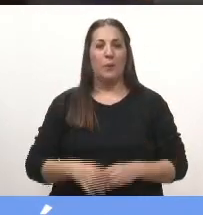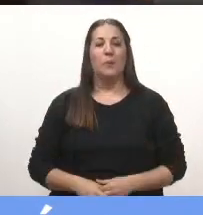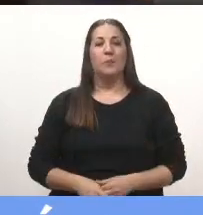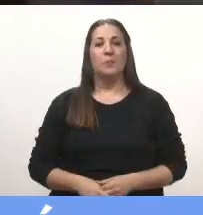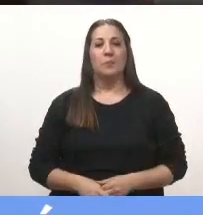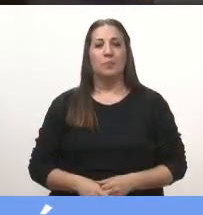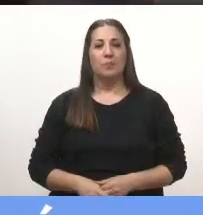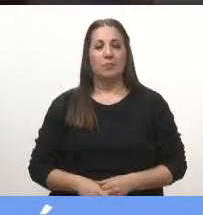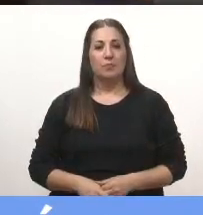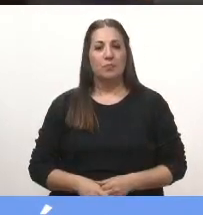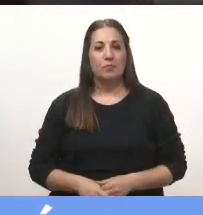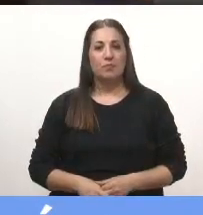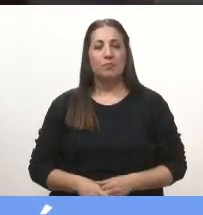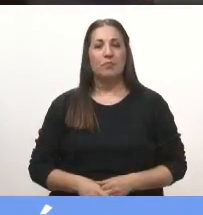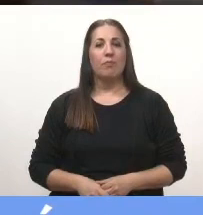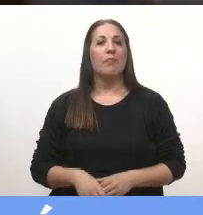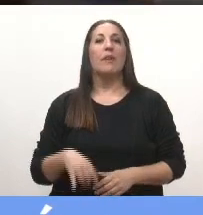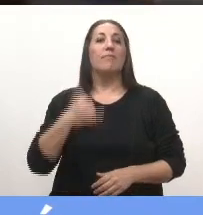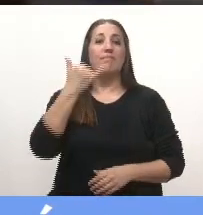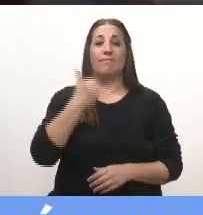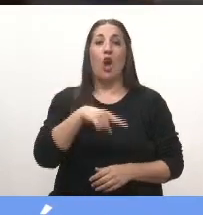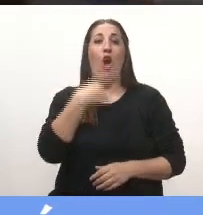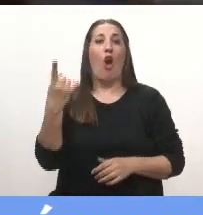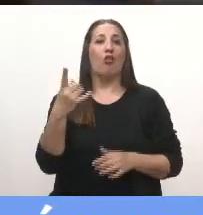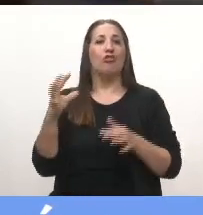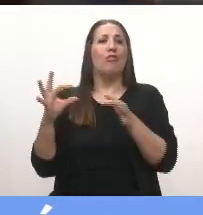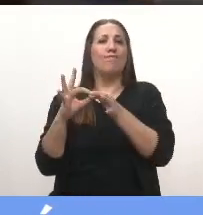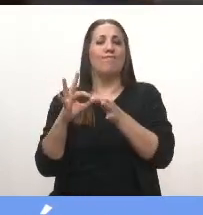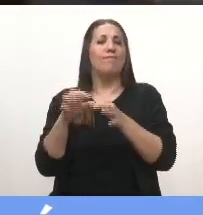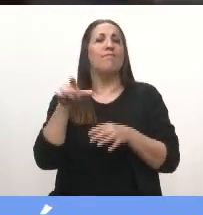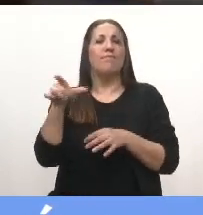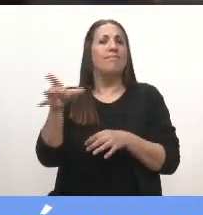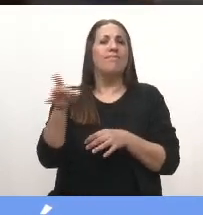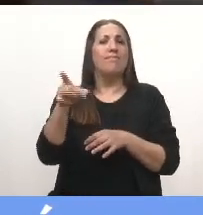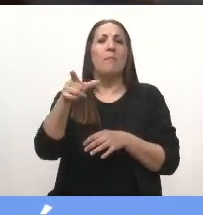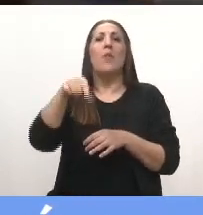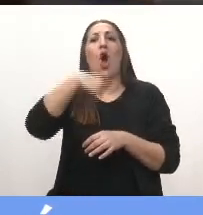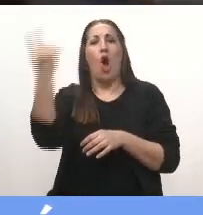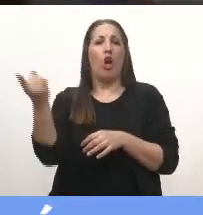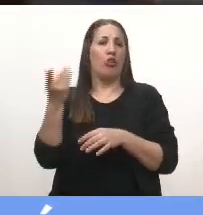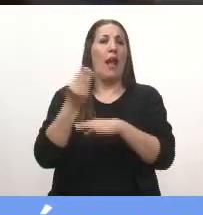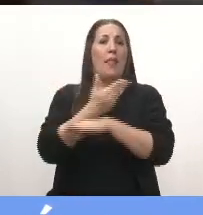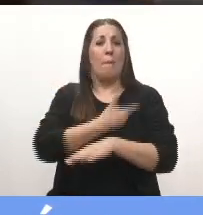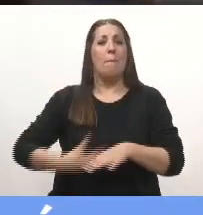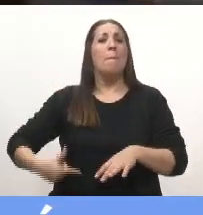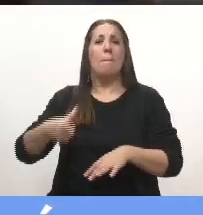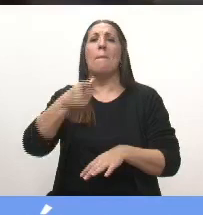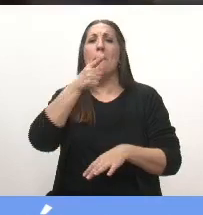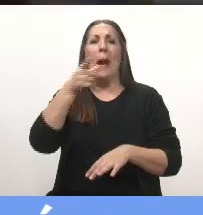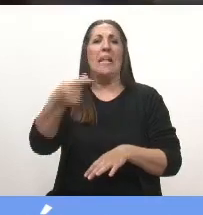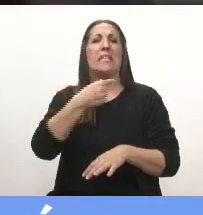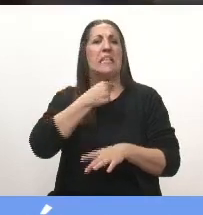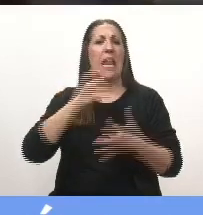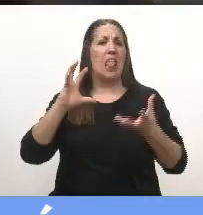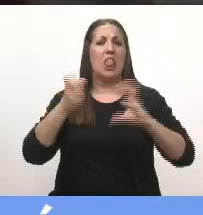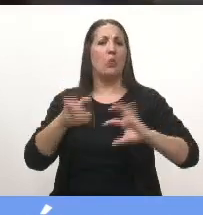acordar bastante a su nuevo Aliado al otro candidato presidencial que también parece querer destruir absolutamente todo tienen